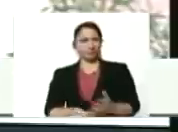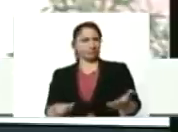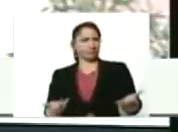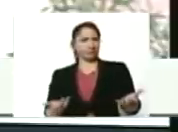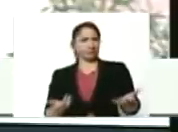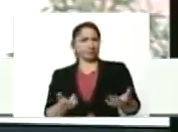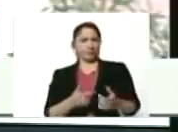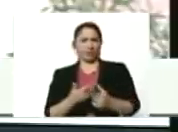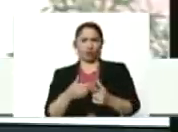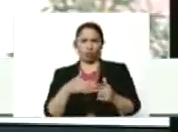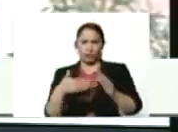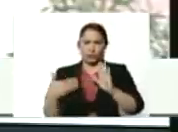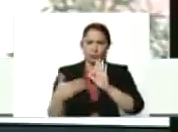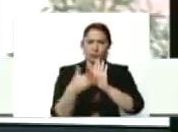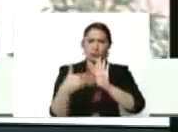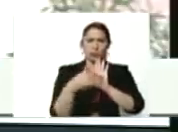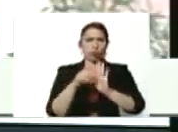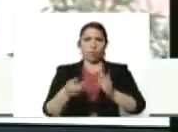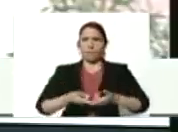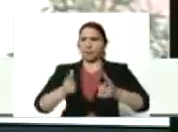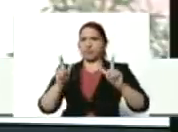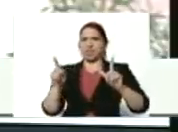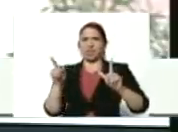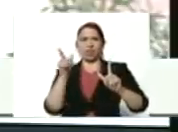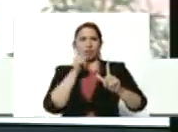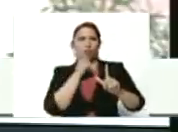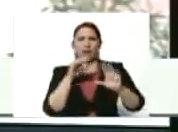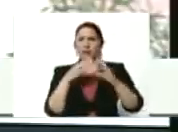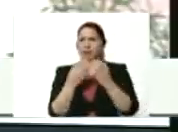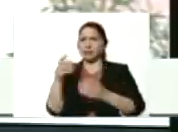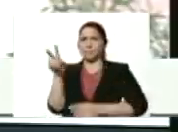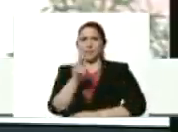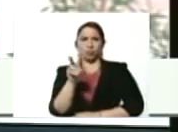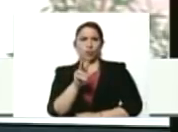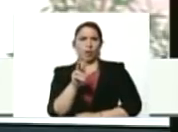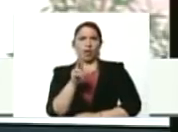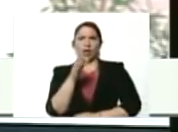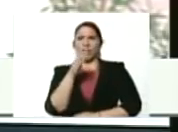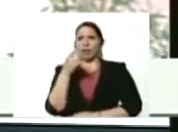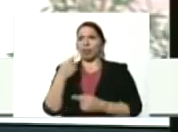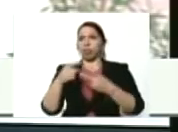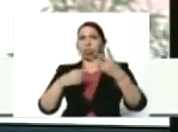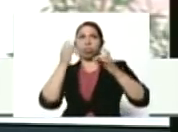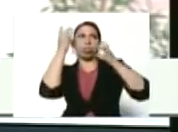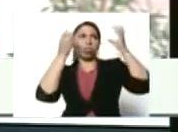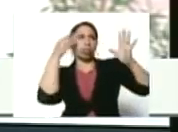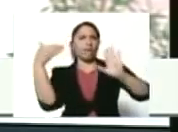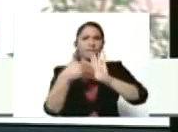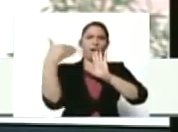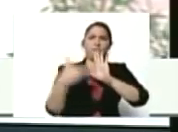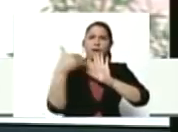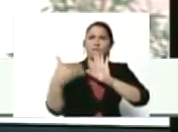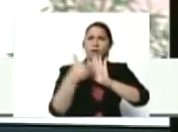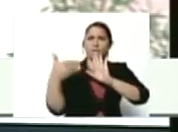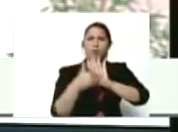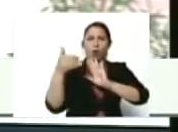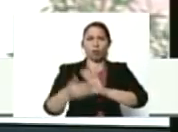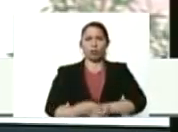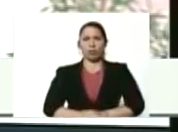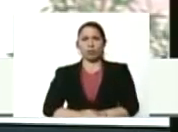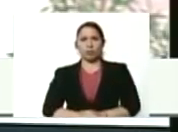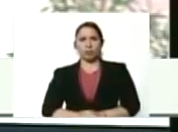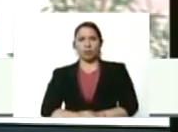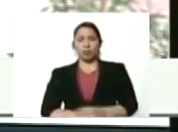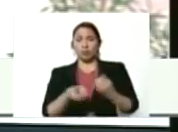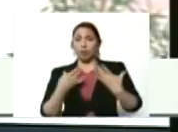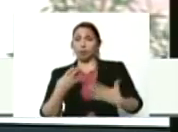Y atacando, que no se permite, que no hay clases en Venezuela, que no sé qué cosa, ataque, ataque, ataque, ataque, ataque. Bueno,